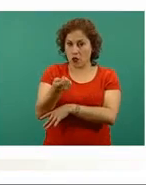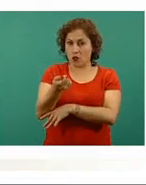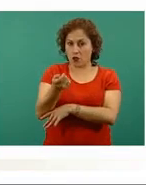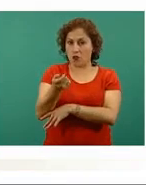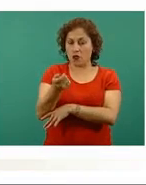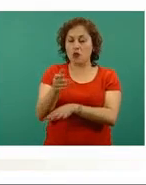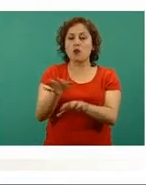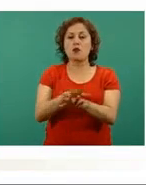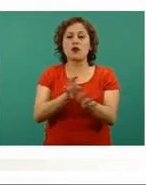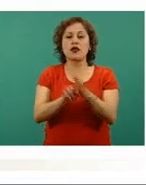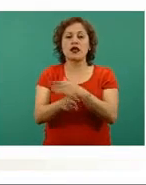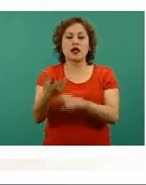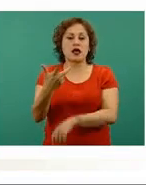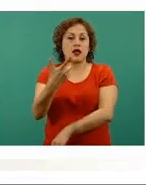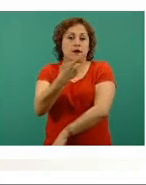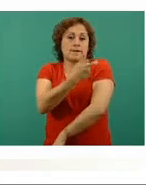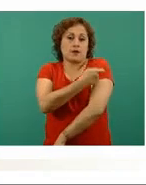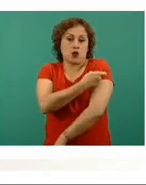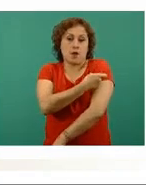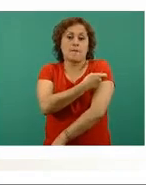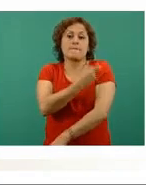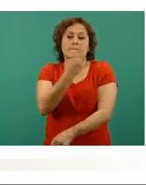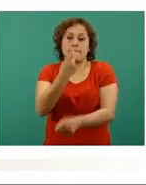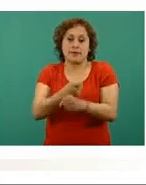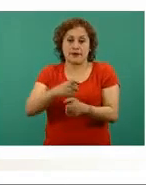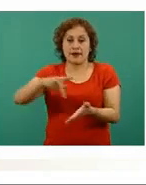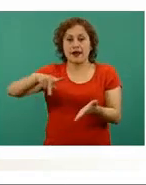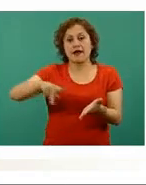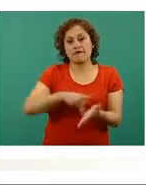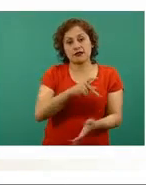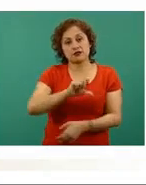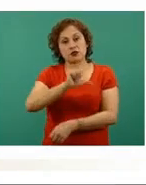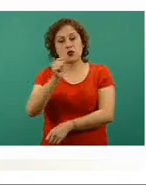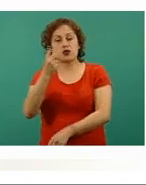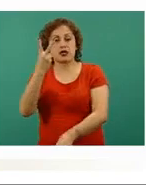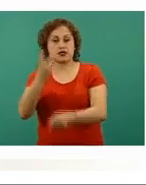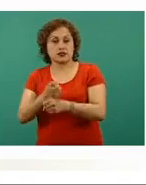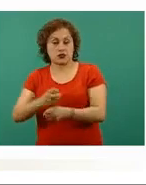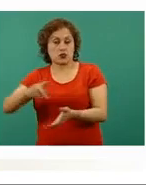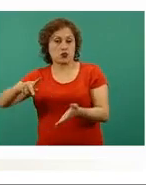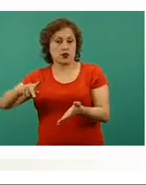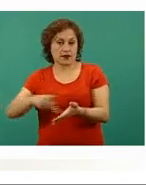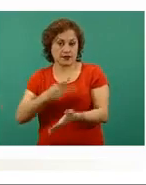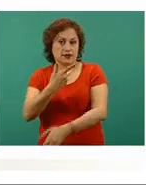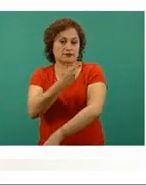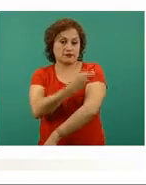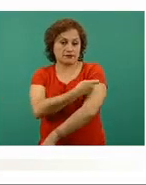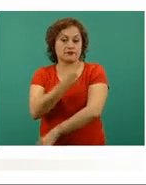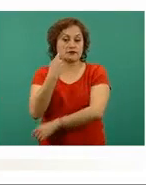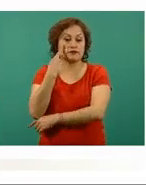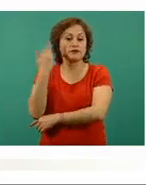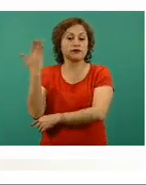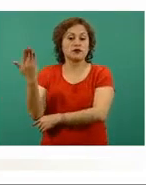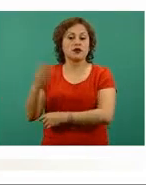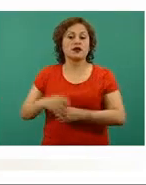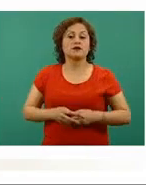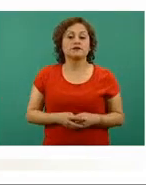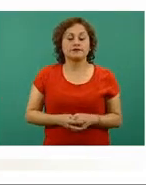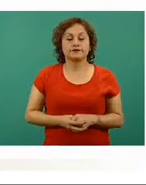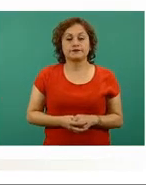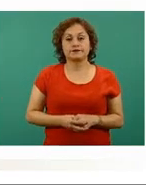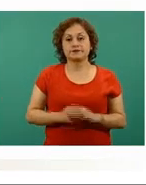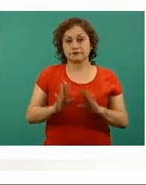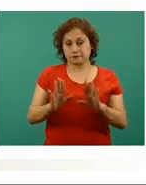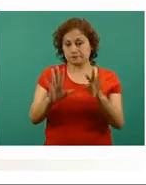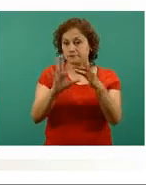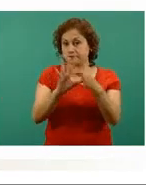primeras dosis, bastante más en la aplicación de segundas, tenemos 70%. Se ha mantenido estable, aquí vamos a comentar un poco, a lo